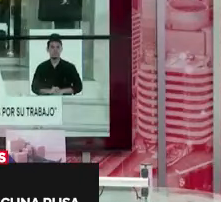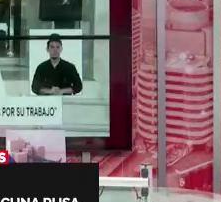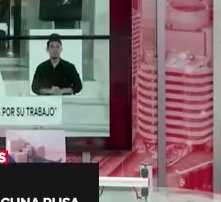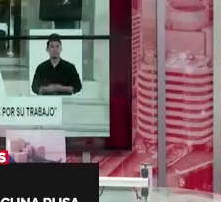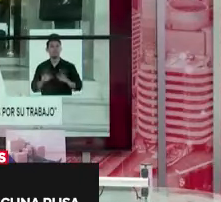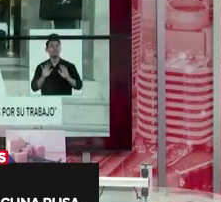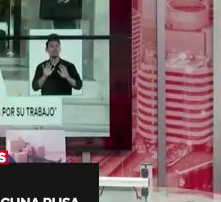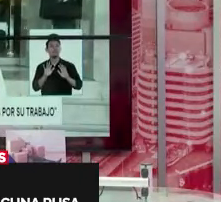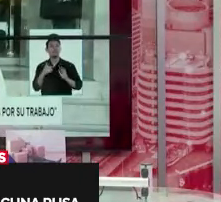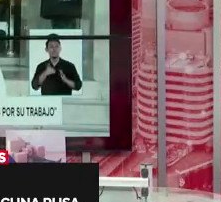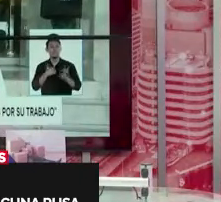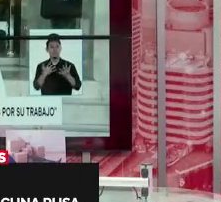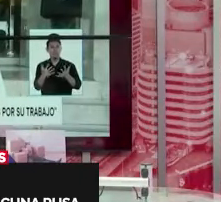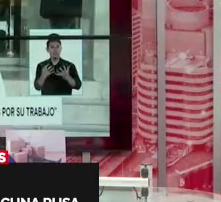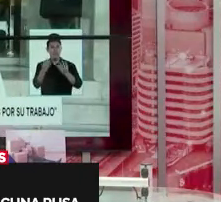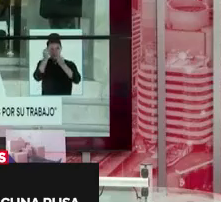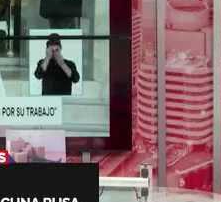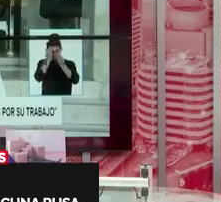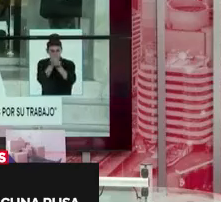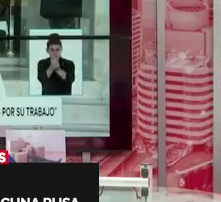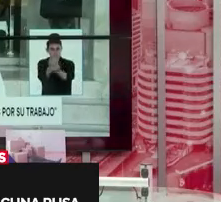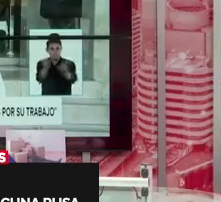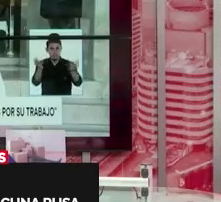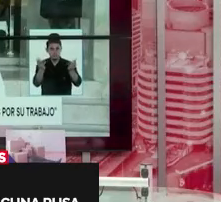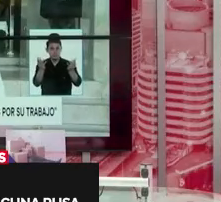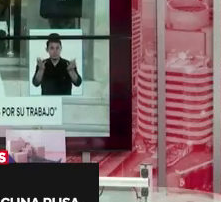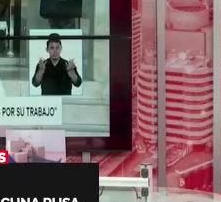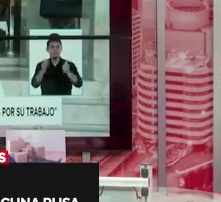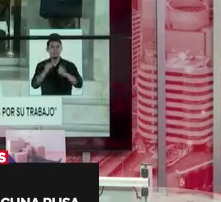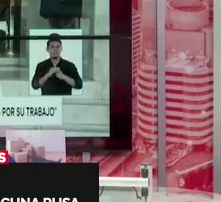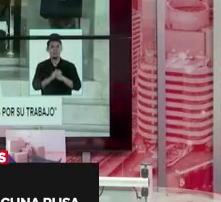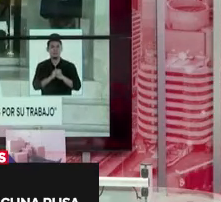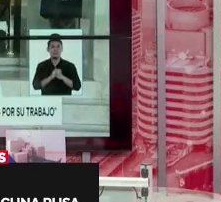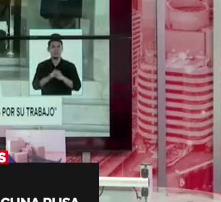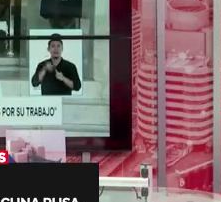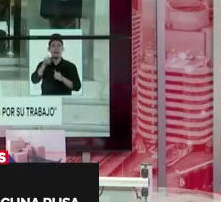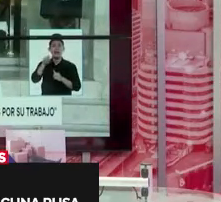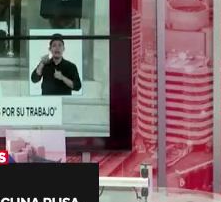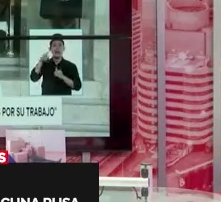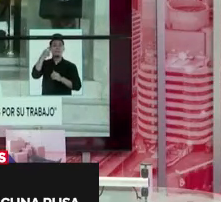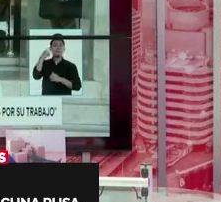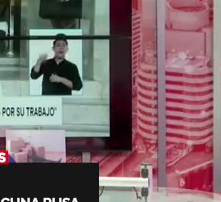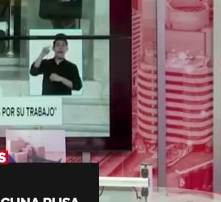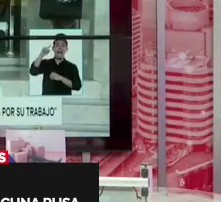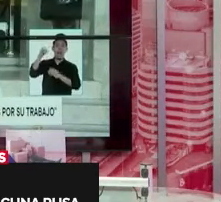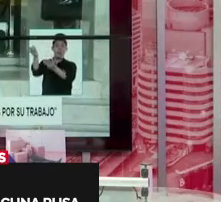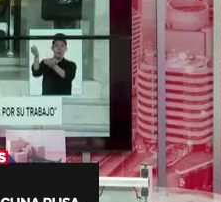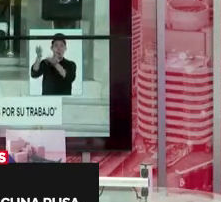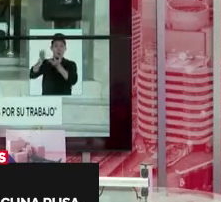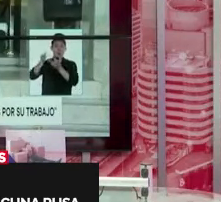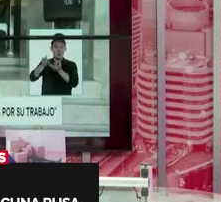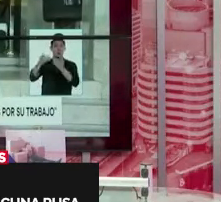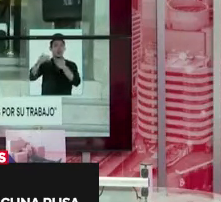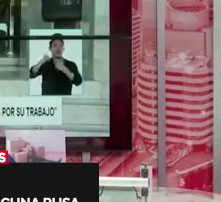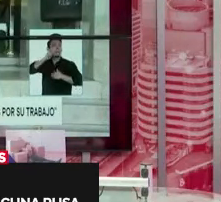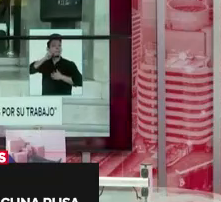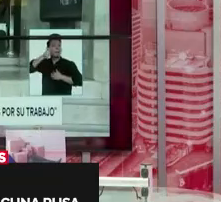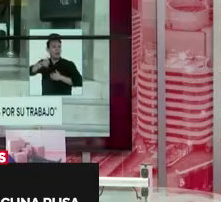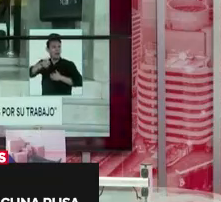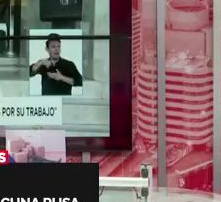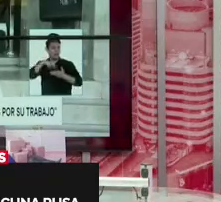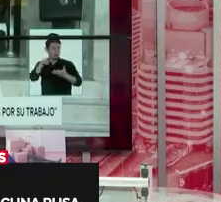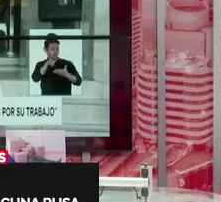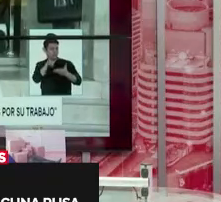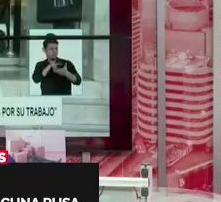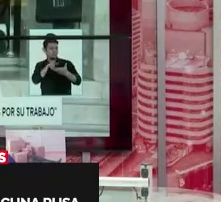50.000 dosis de Pfizer. 50.000 dosis son 25.000 vacunas. Al ritmo de este gobierno, en día y medio ya